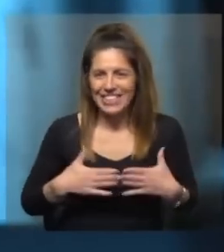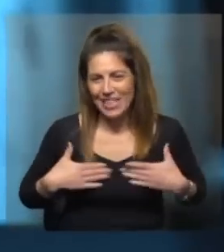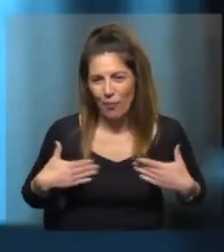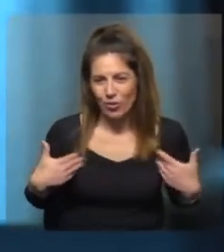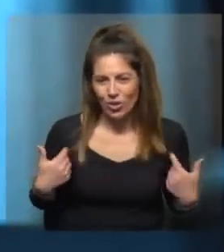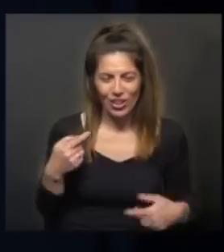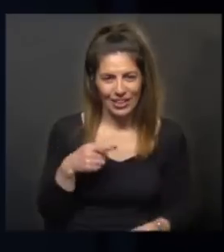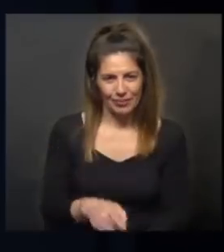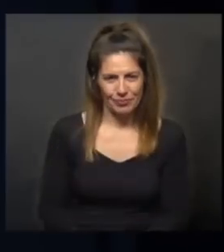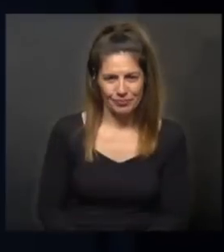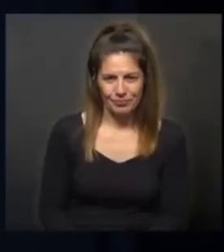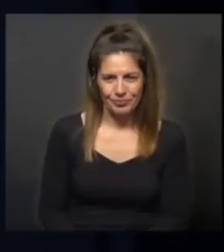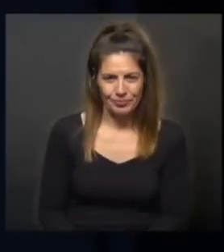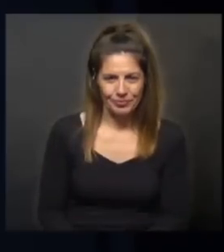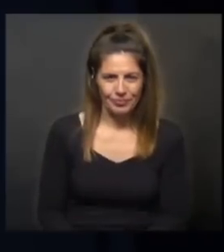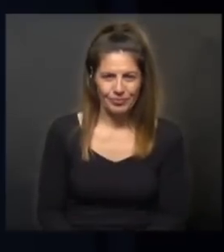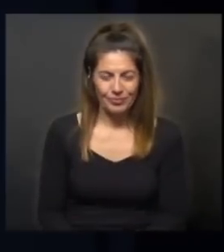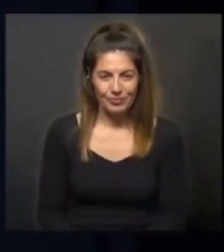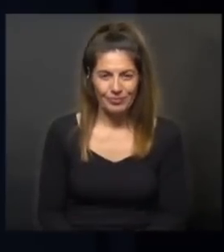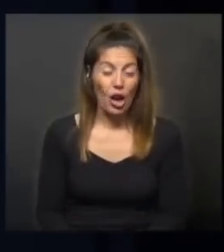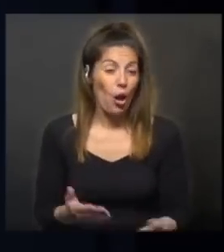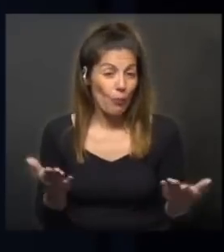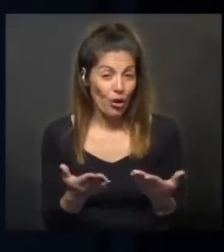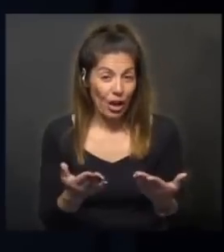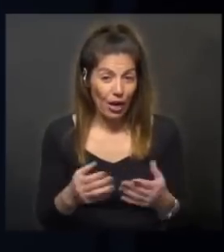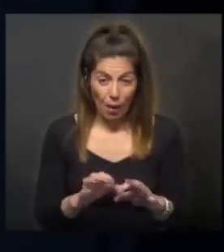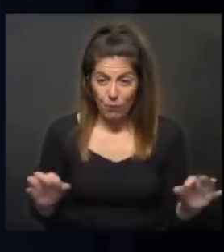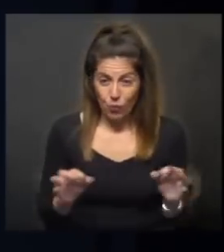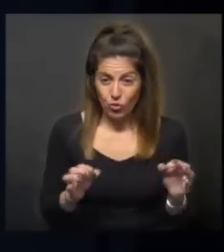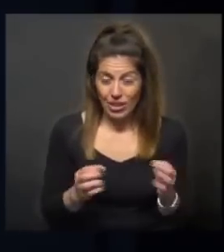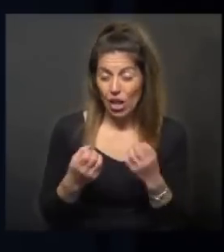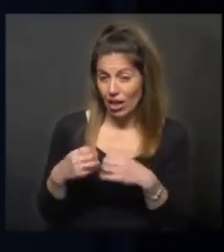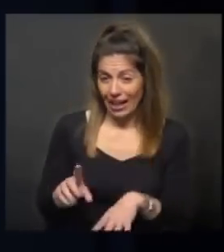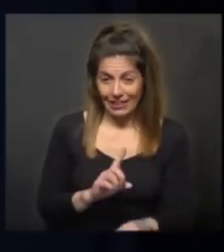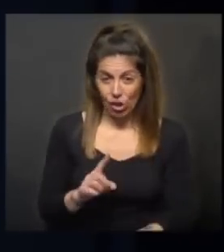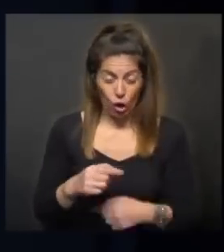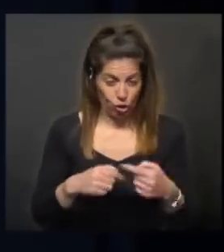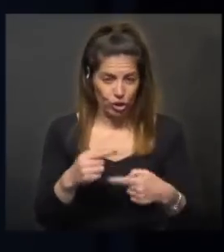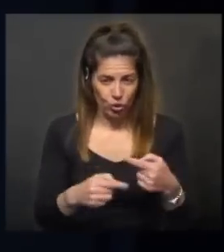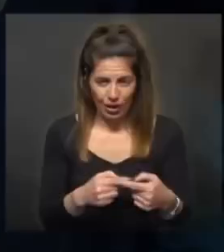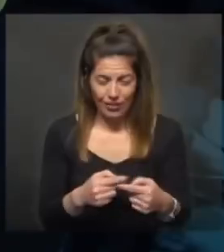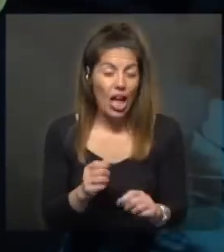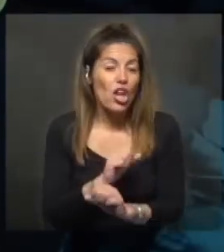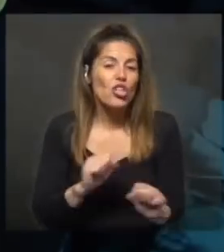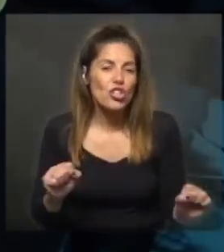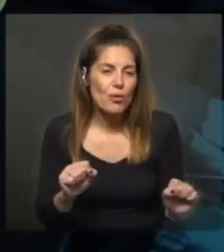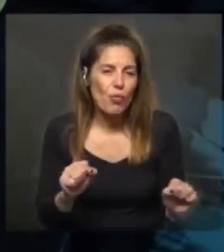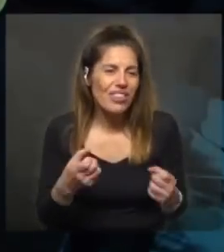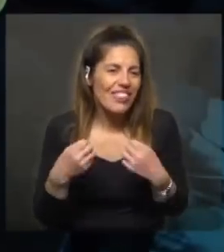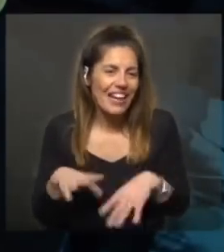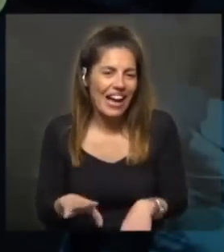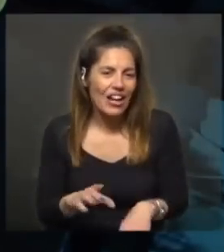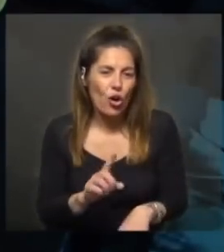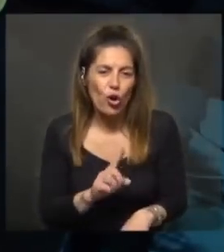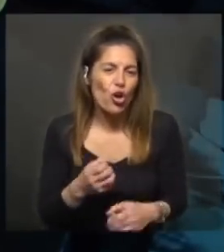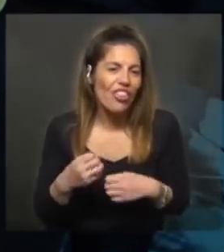ahí este o sea por ahora no la música no la dejaste seguir es que no se puede Ni dejar ni no dejar o sea